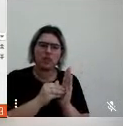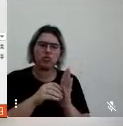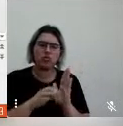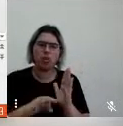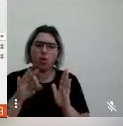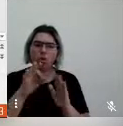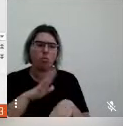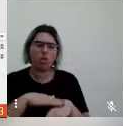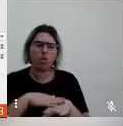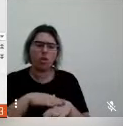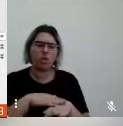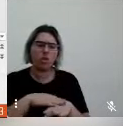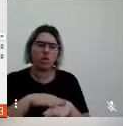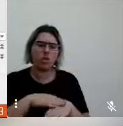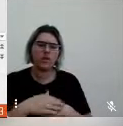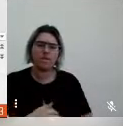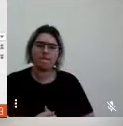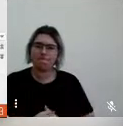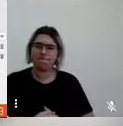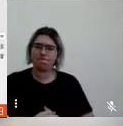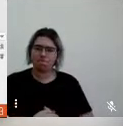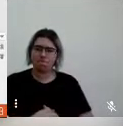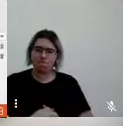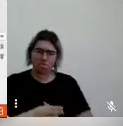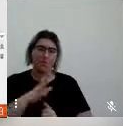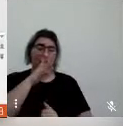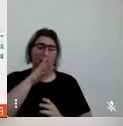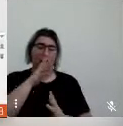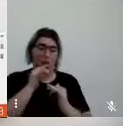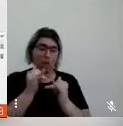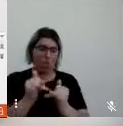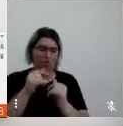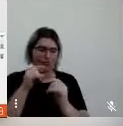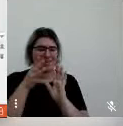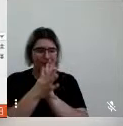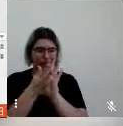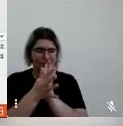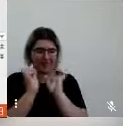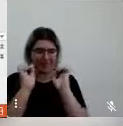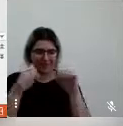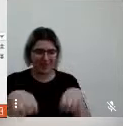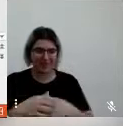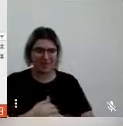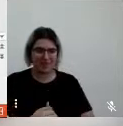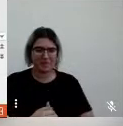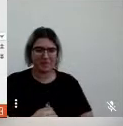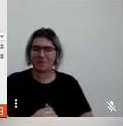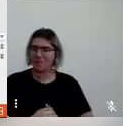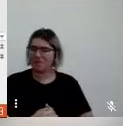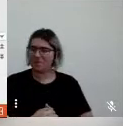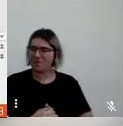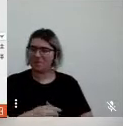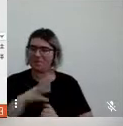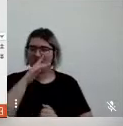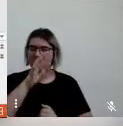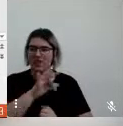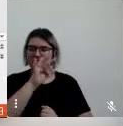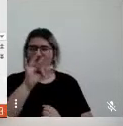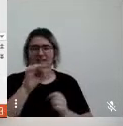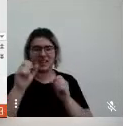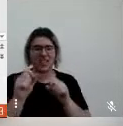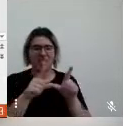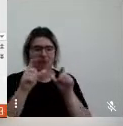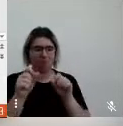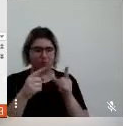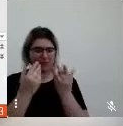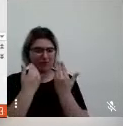Es que no. Mira, ahora cuando llegue a ese punto os lo explico, ¿vale? Que ahora con las siguientes diapositivas voy a llegar a ese